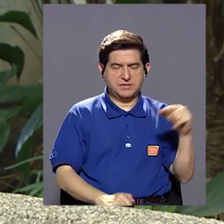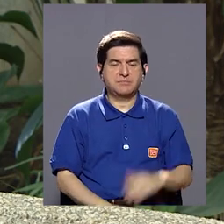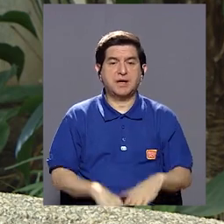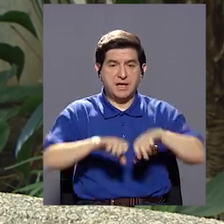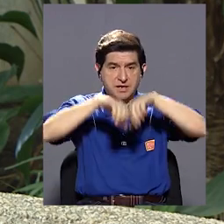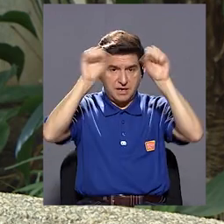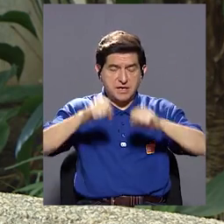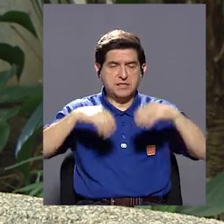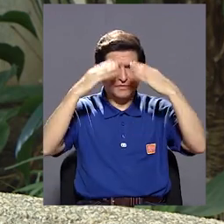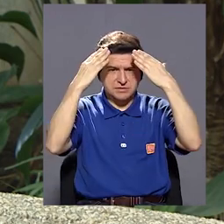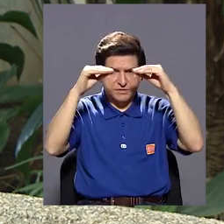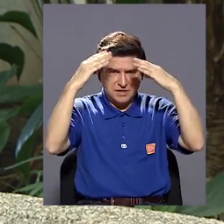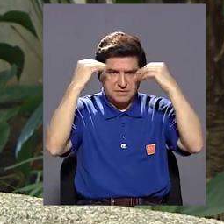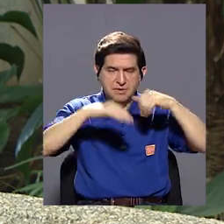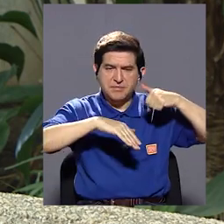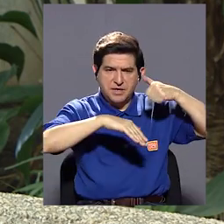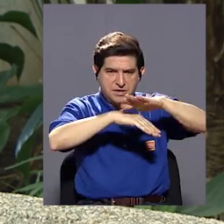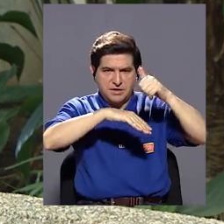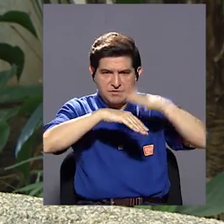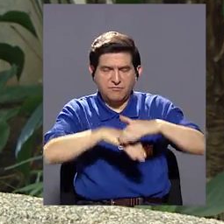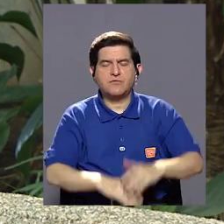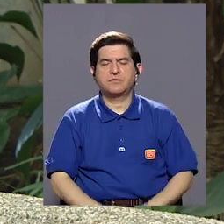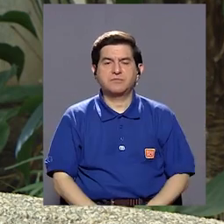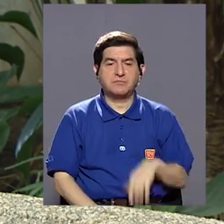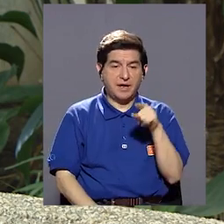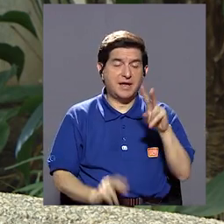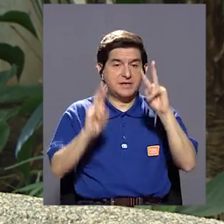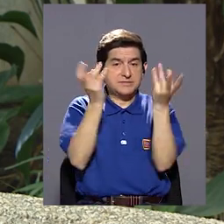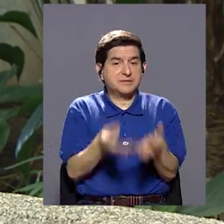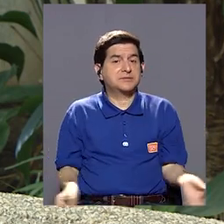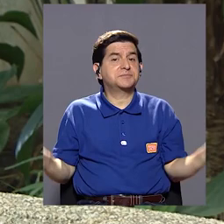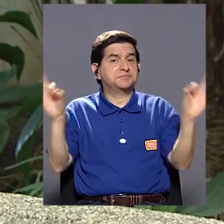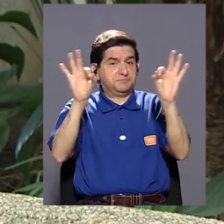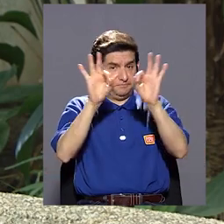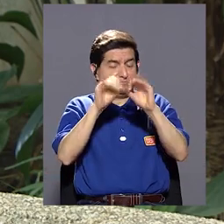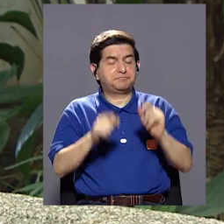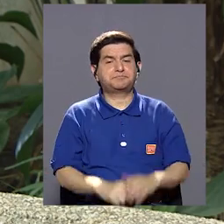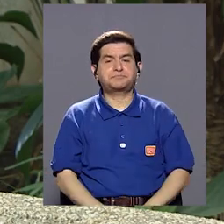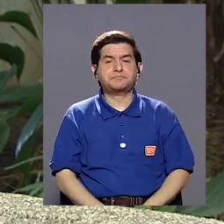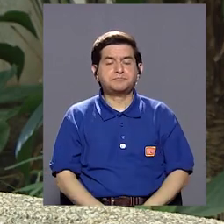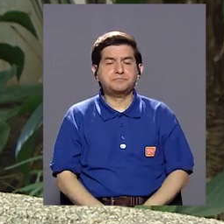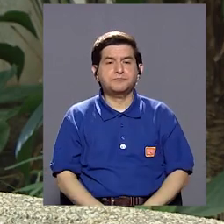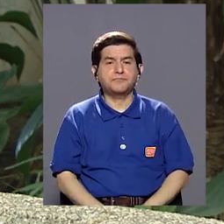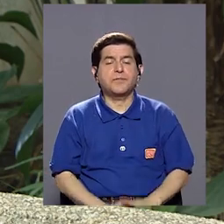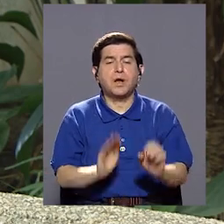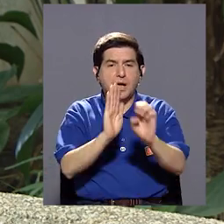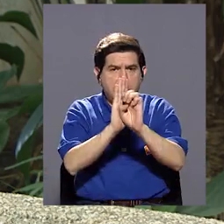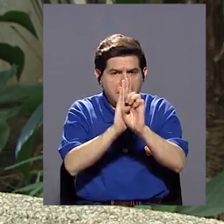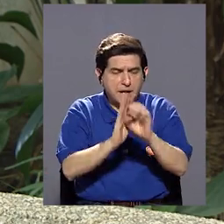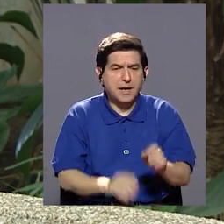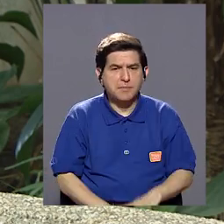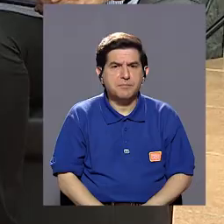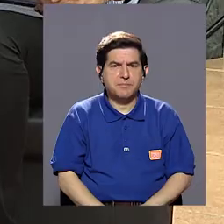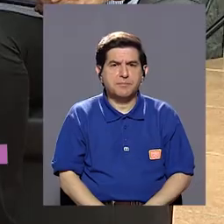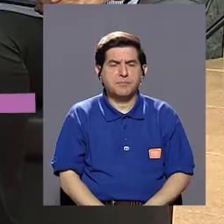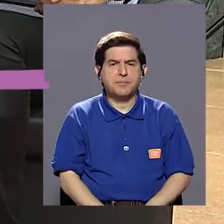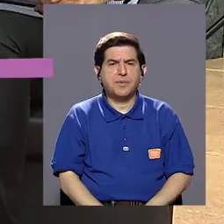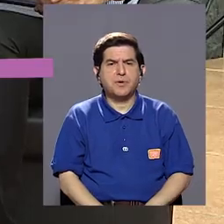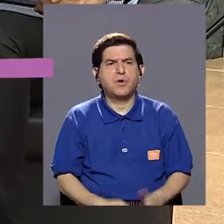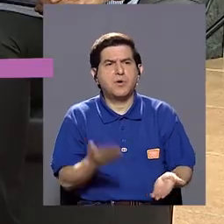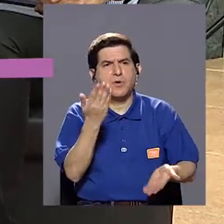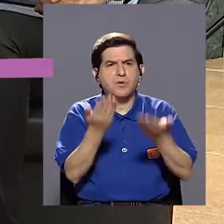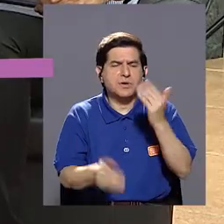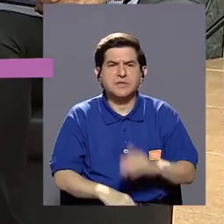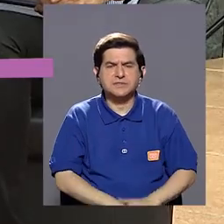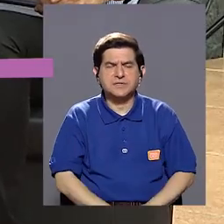sistemas para poder reportar esos avances, que eso es otro tema significativo. Cuando hay un tema de licencias de